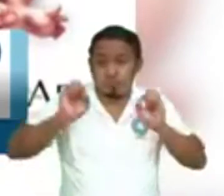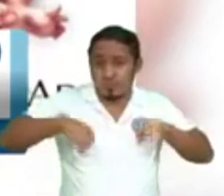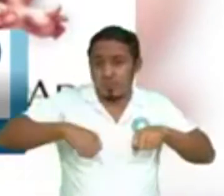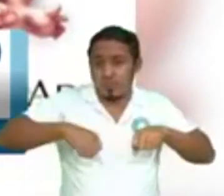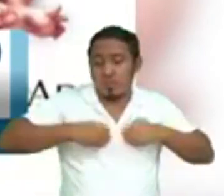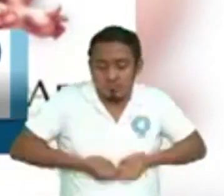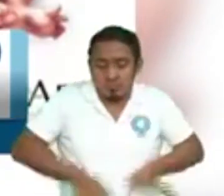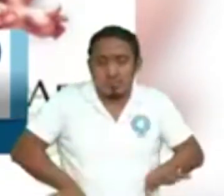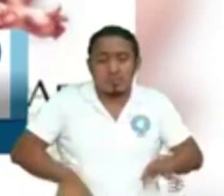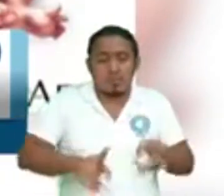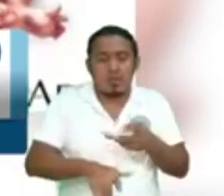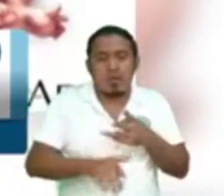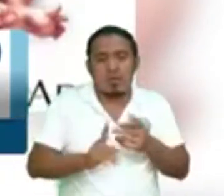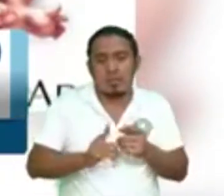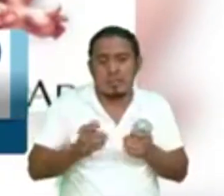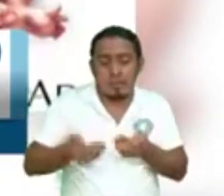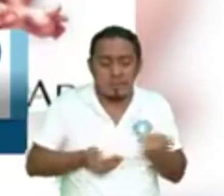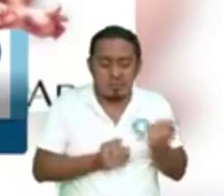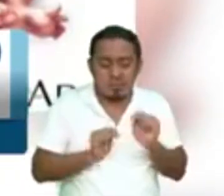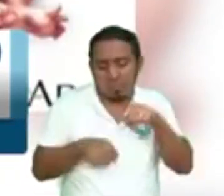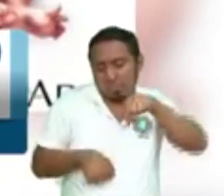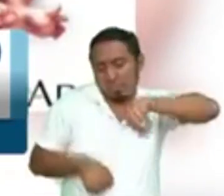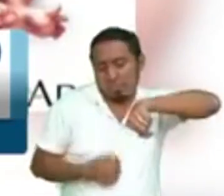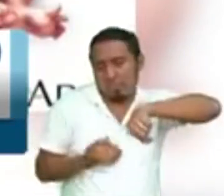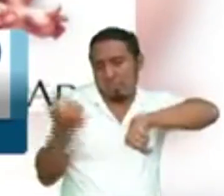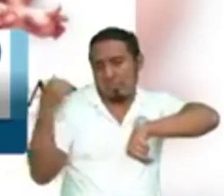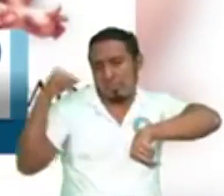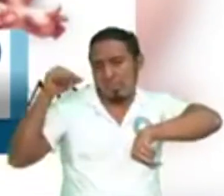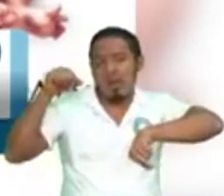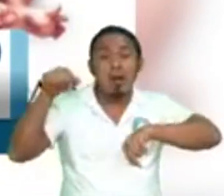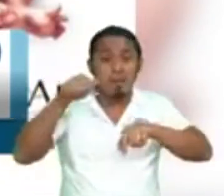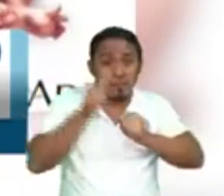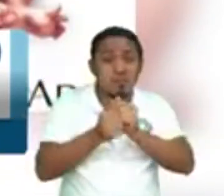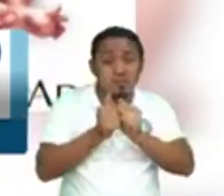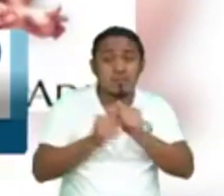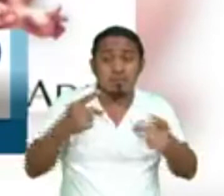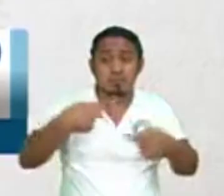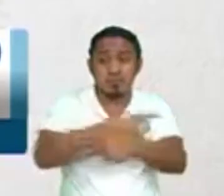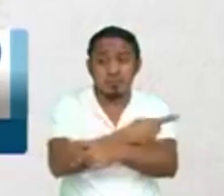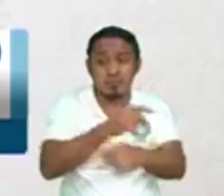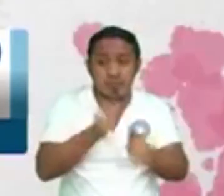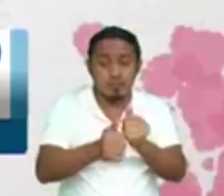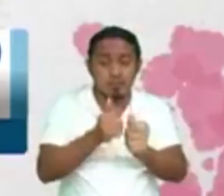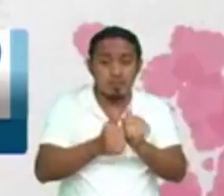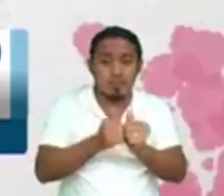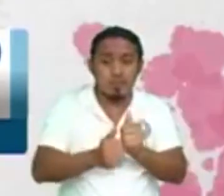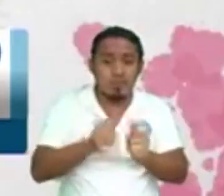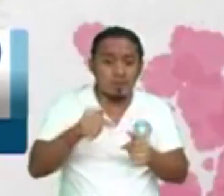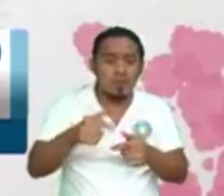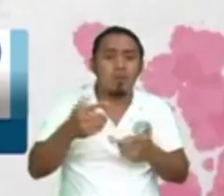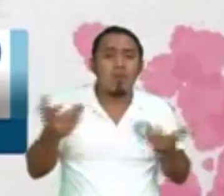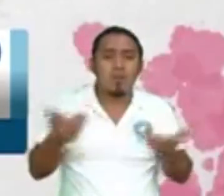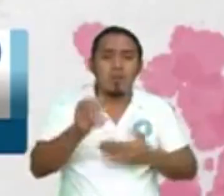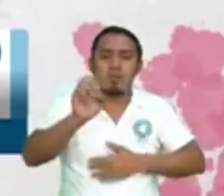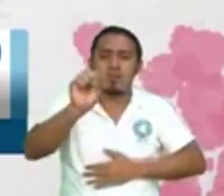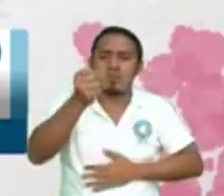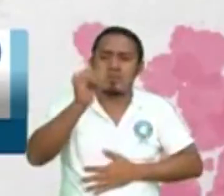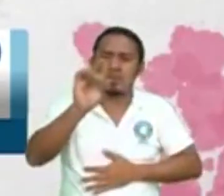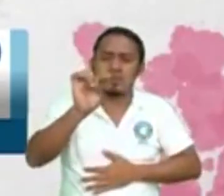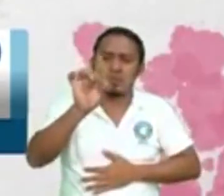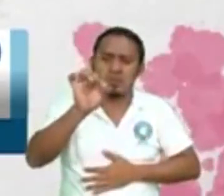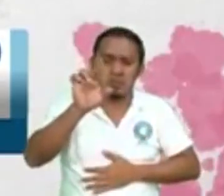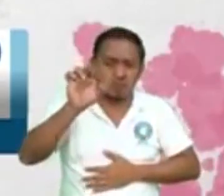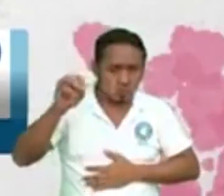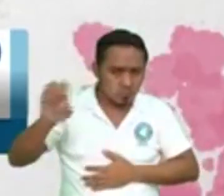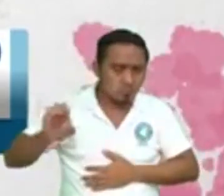malformaciones congénitas también. Y otras causas que son peores, que ya son síndrome de alcohólico fetal incluso. Si una, por